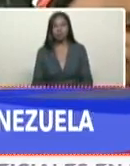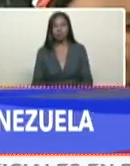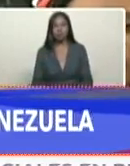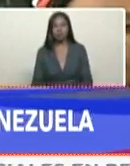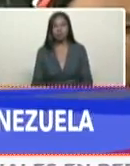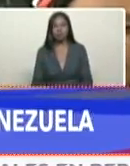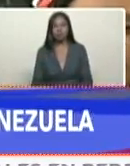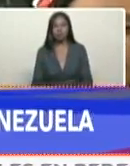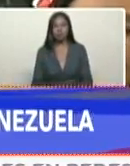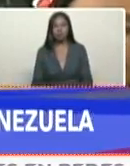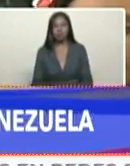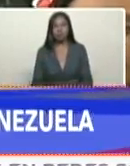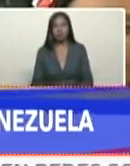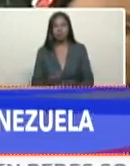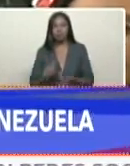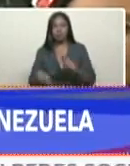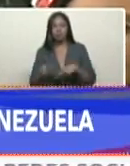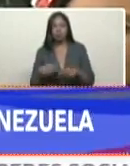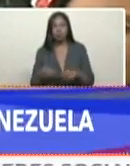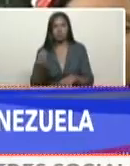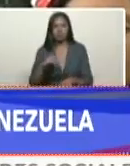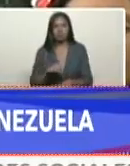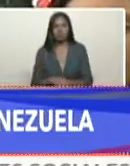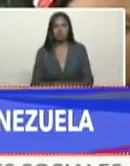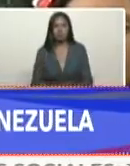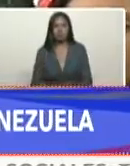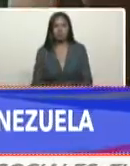Y producir,